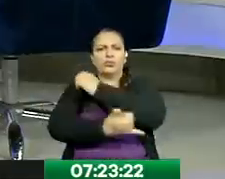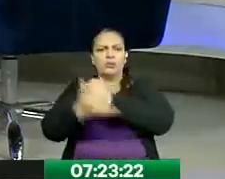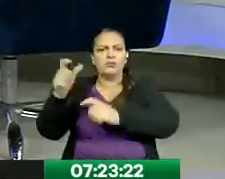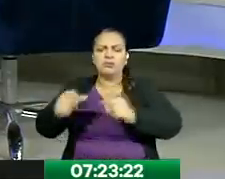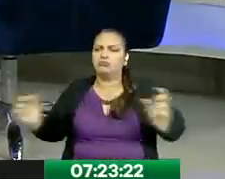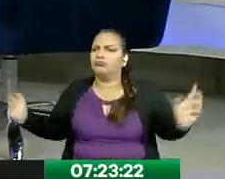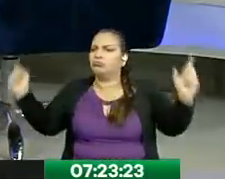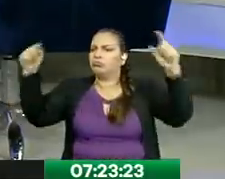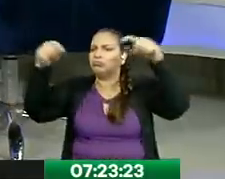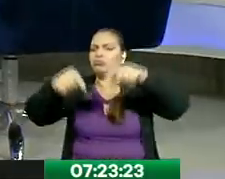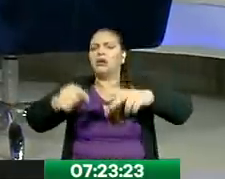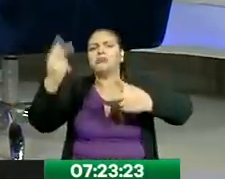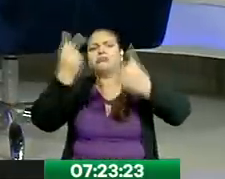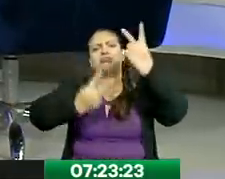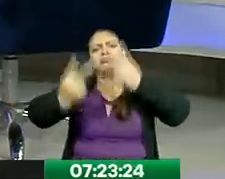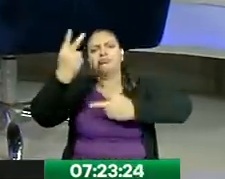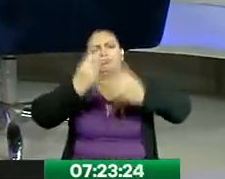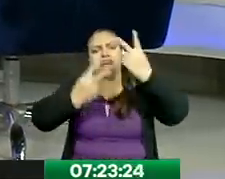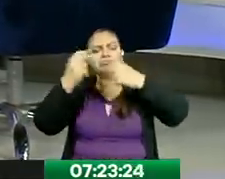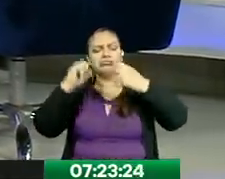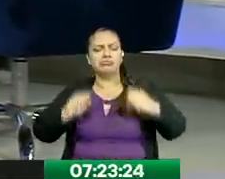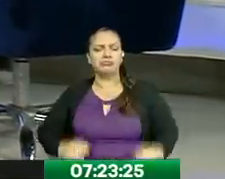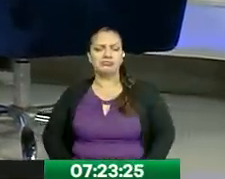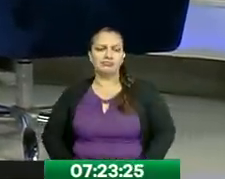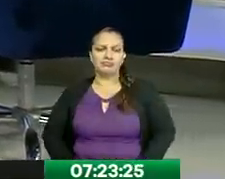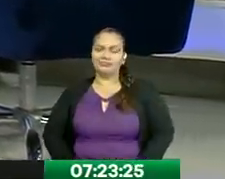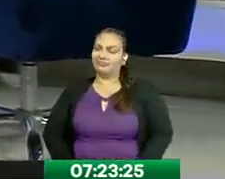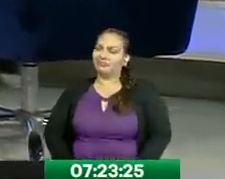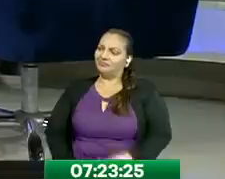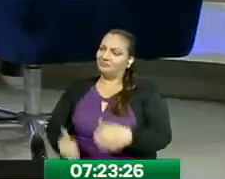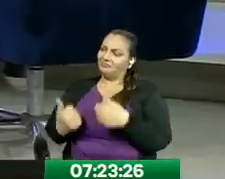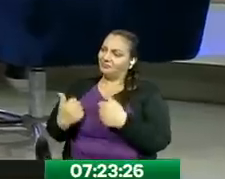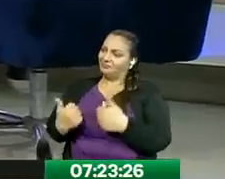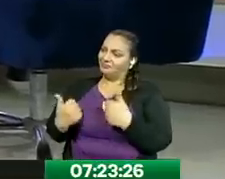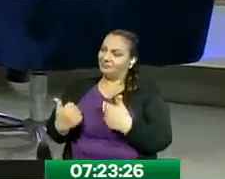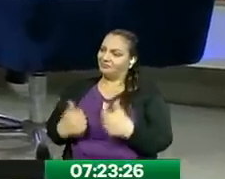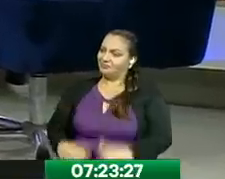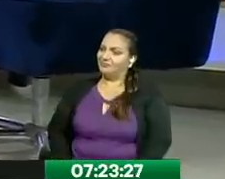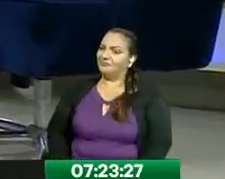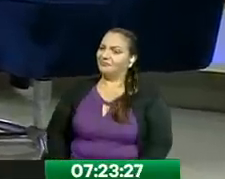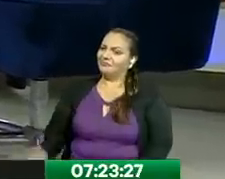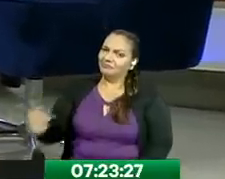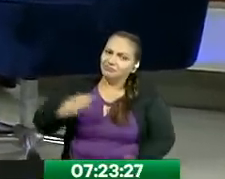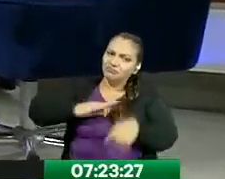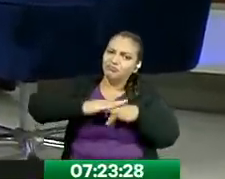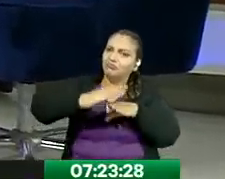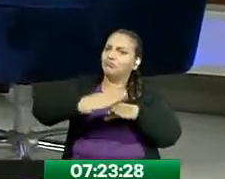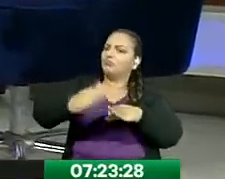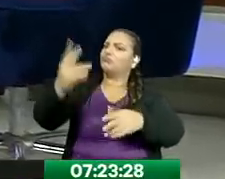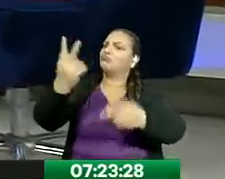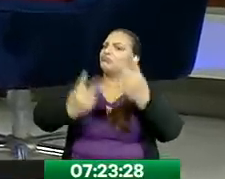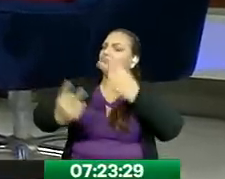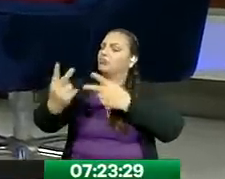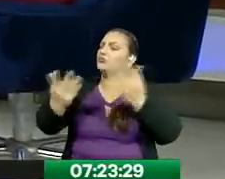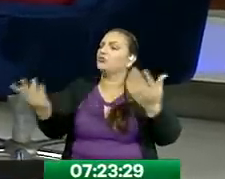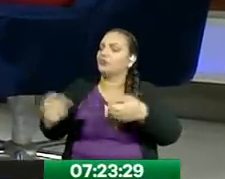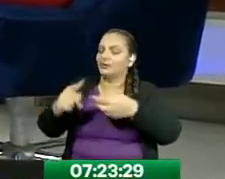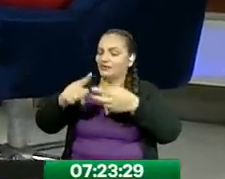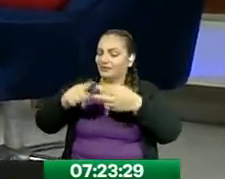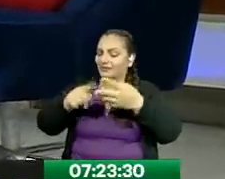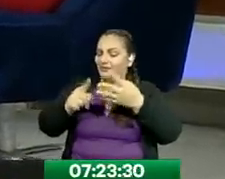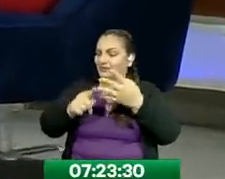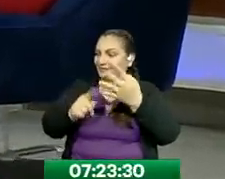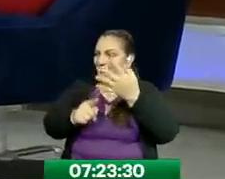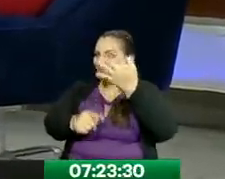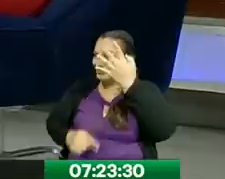enhorabuena y nos queda clarísimo la invitación tal vez a quienes nos sintonizan a esta hora de la mañana para que visiten de manera muy particular aquellas provincias a